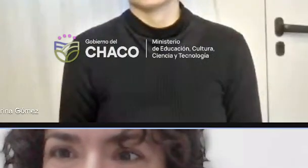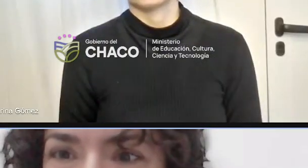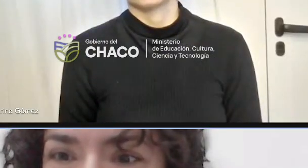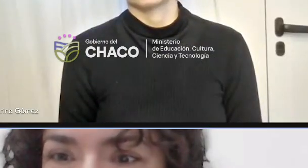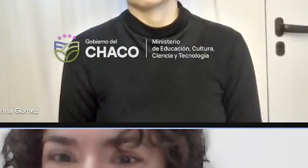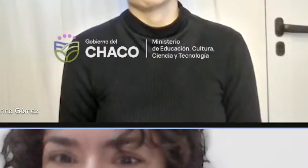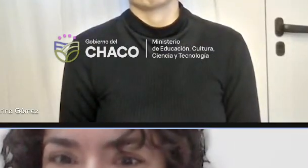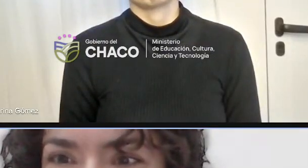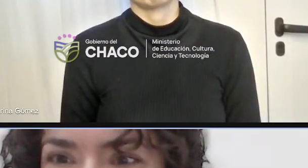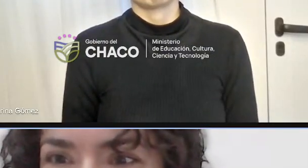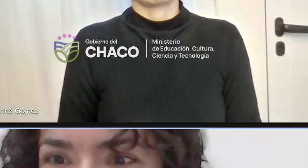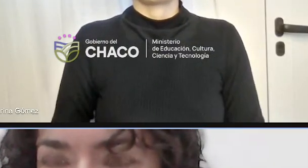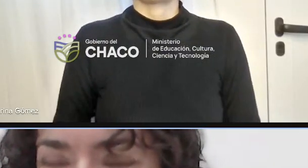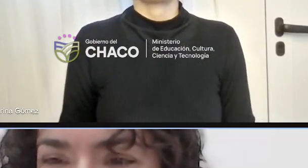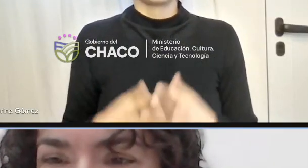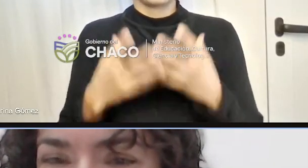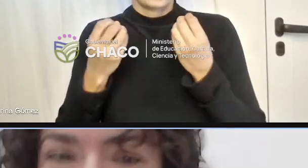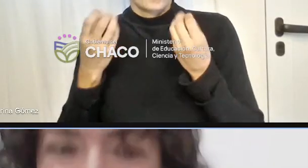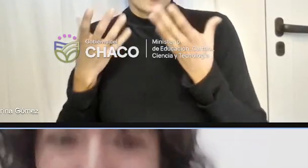Bueno,